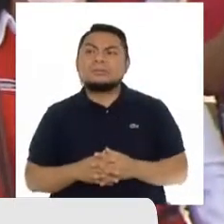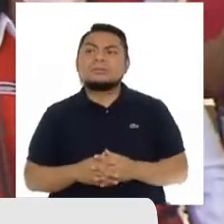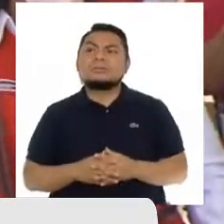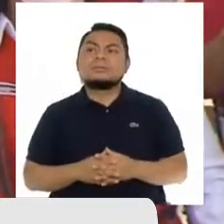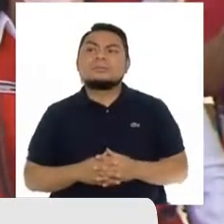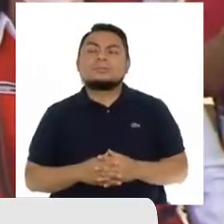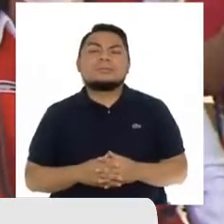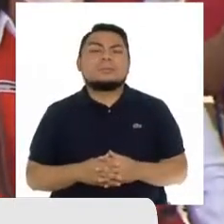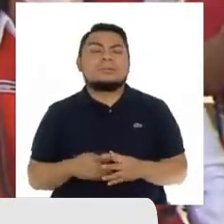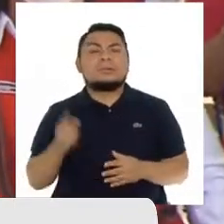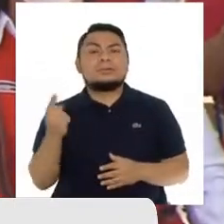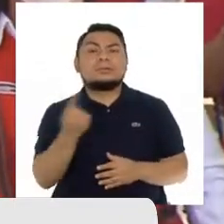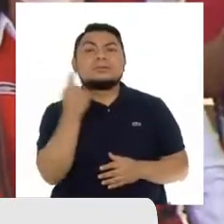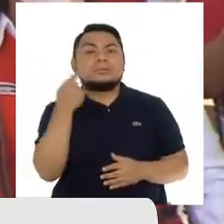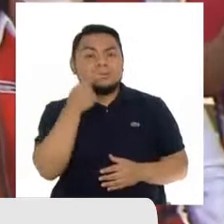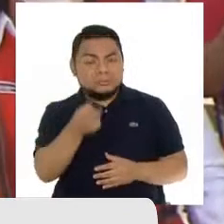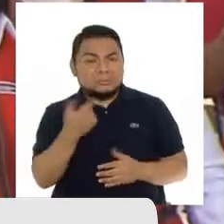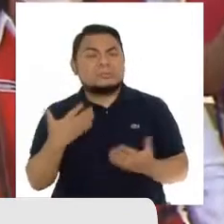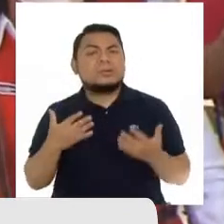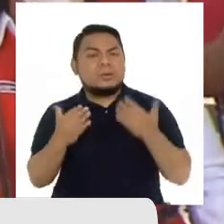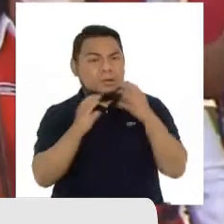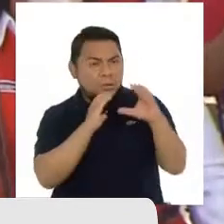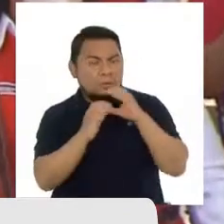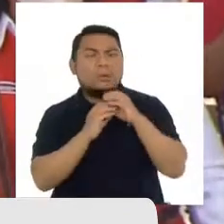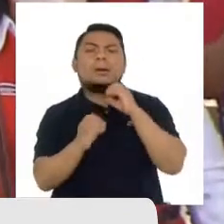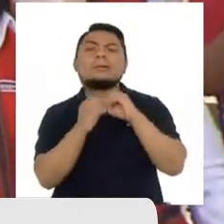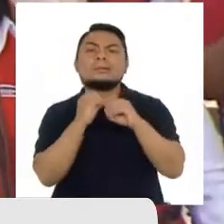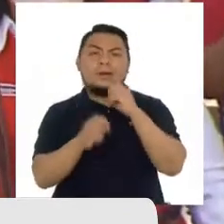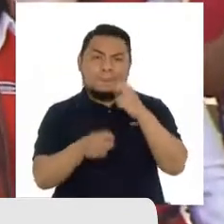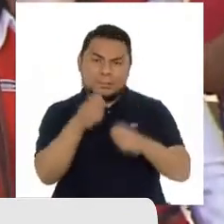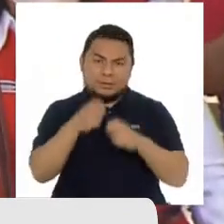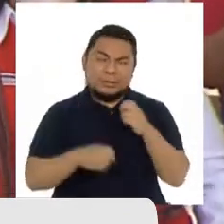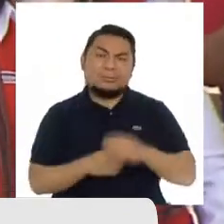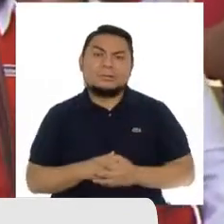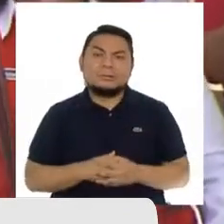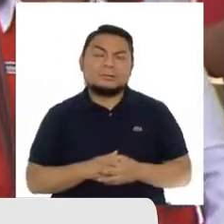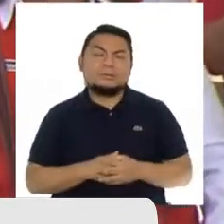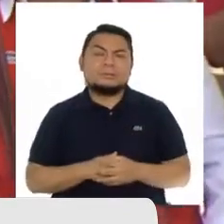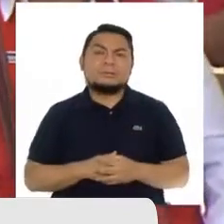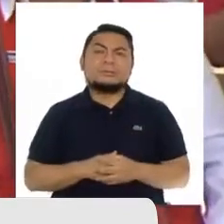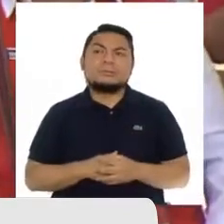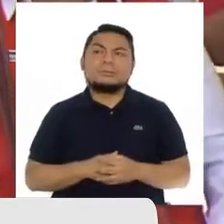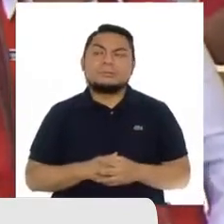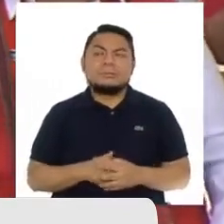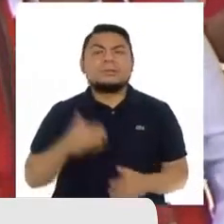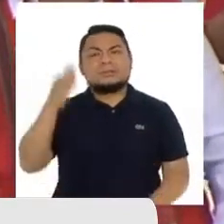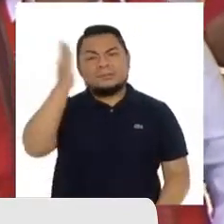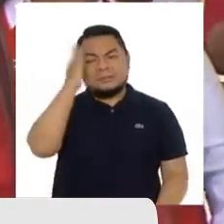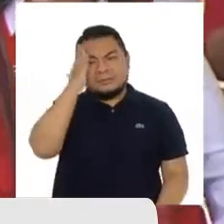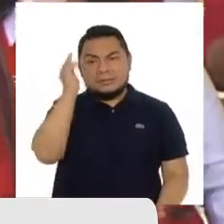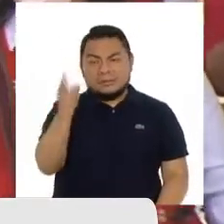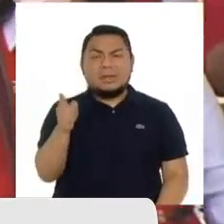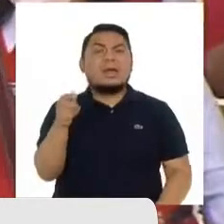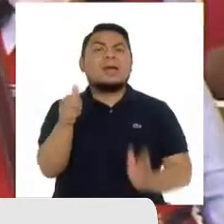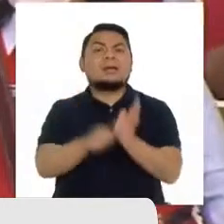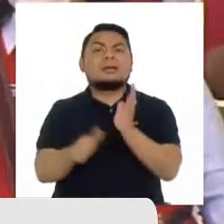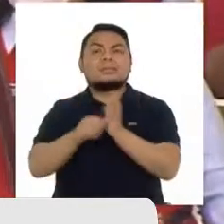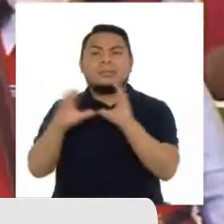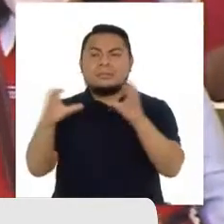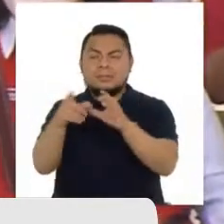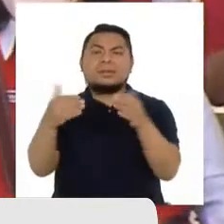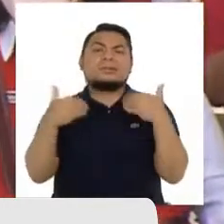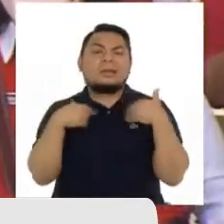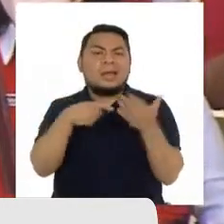con el diálogo se resuelve los problemas sabemos que nuestros hermanos tienen